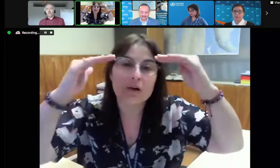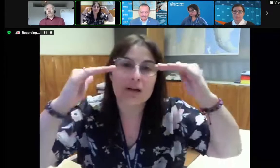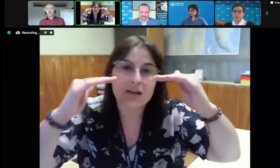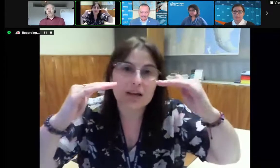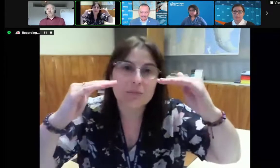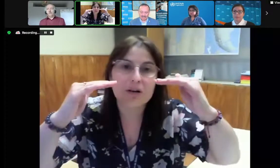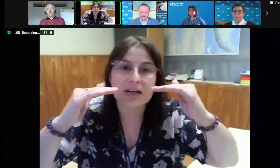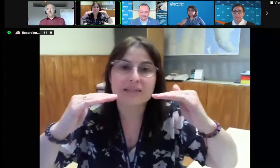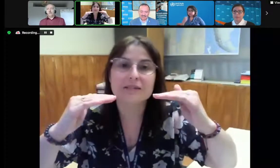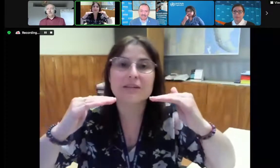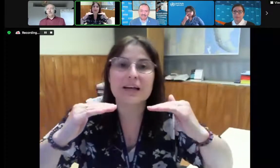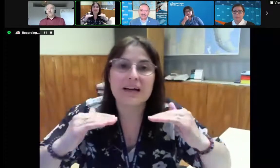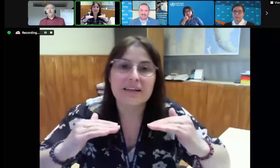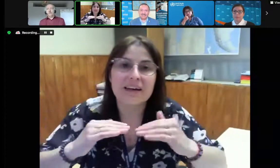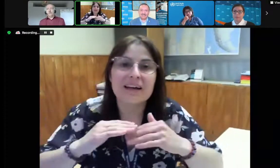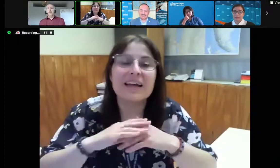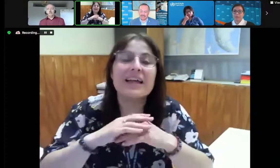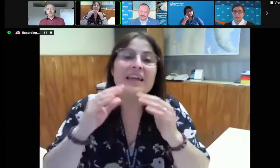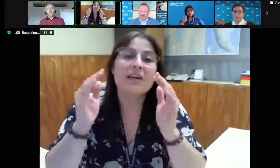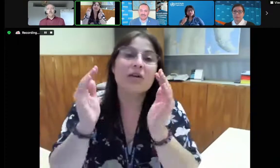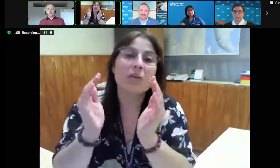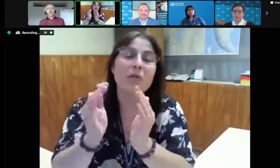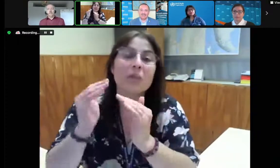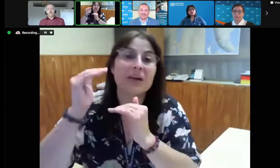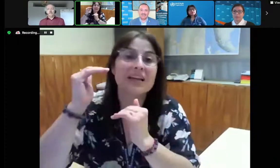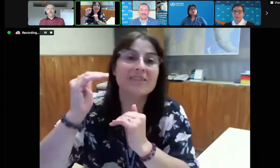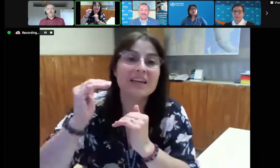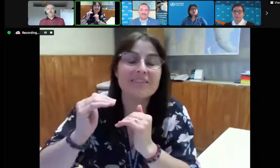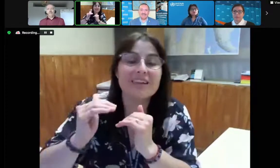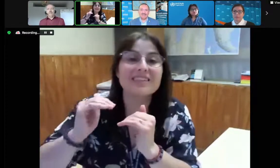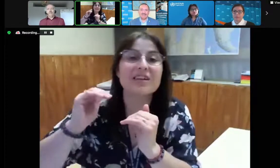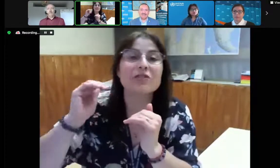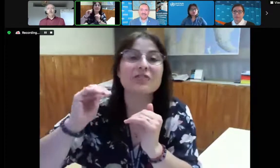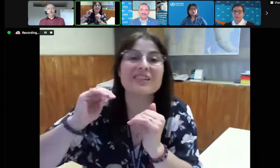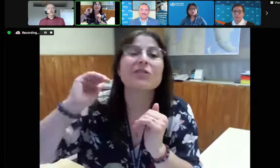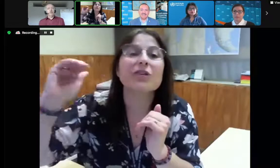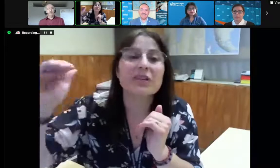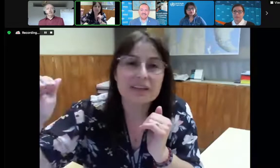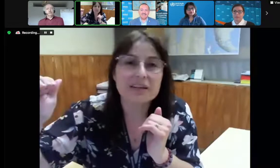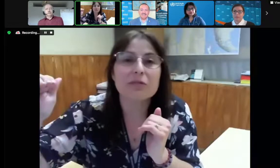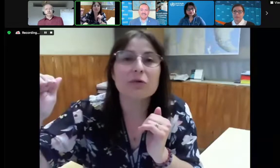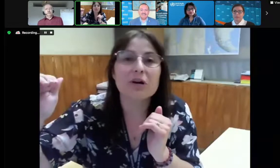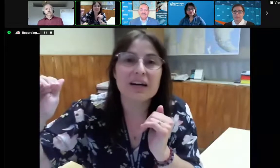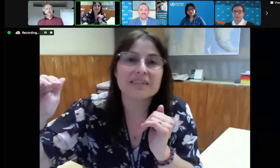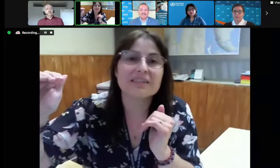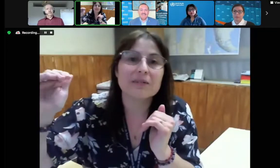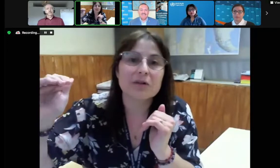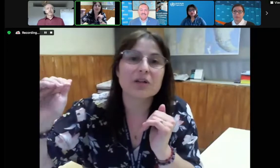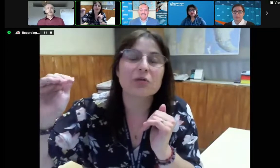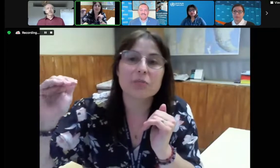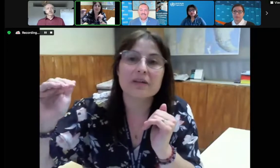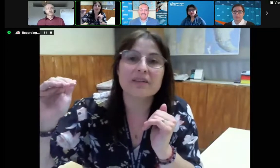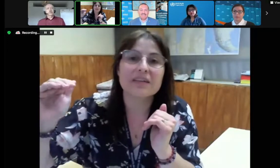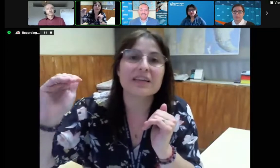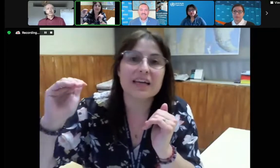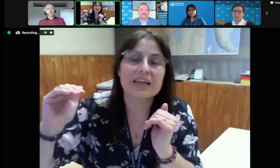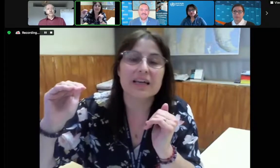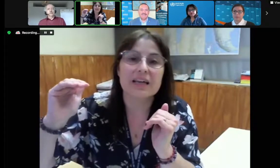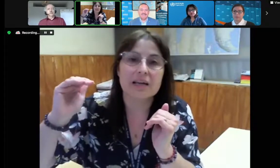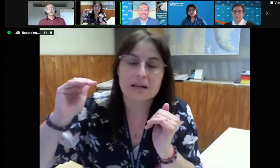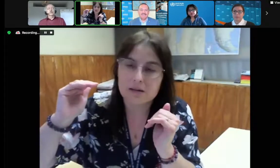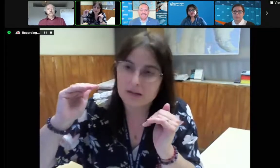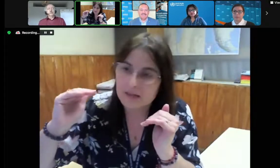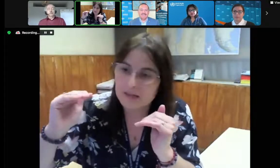tienen, digamos, clasificada, y cómo por el nivel de evidencia yo sé dónde debo buscar. Si veo que tú me dices que